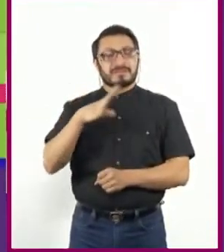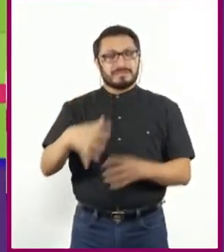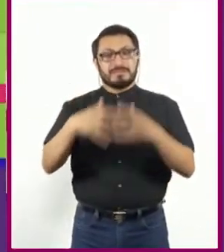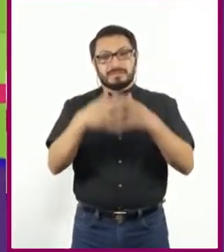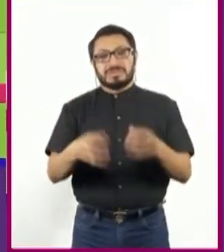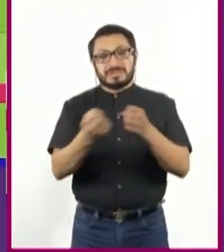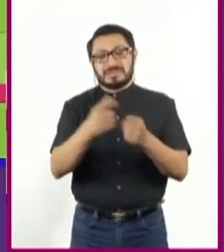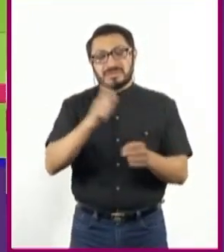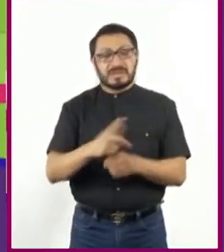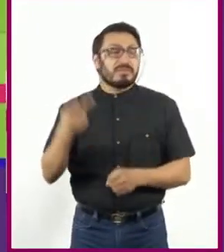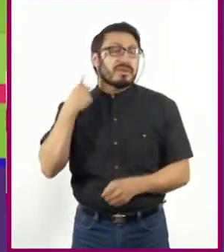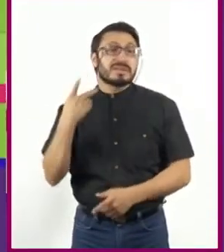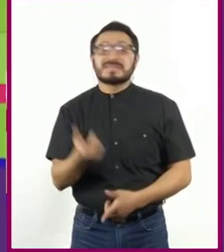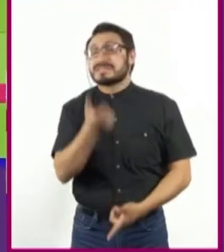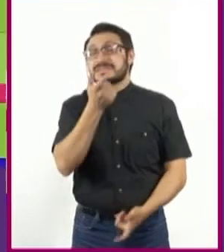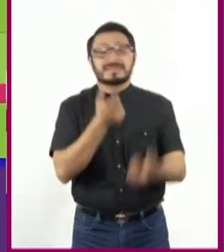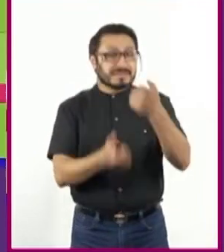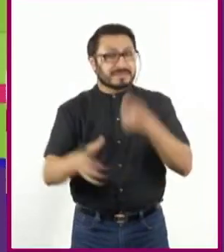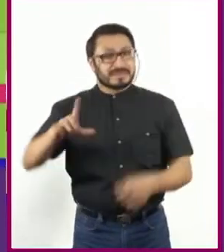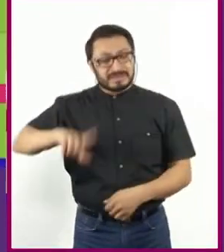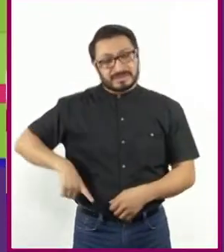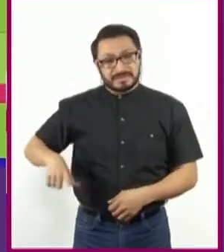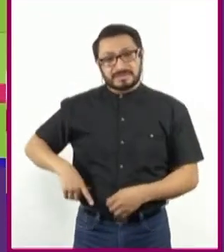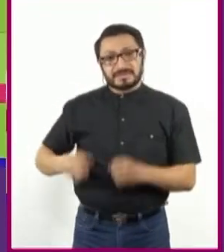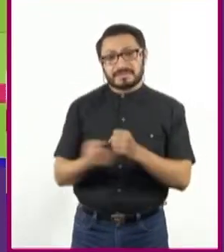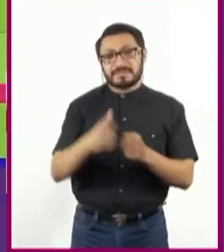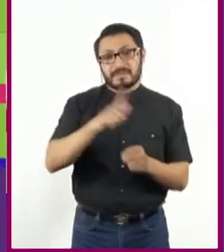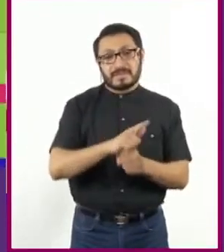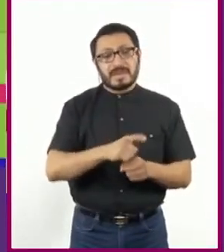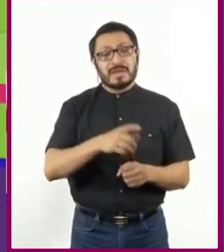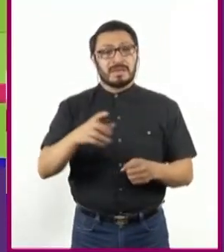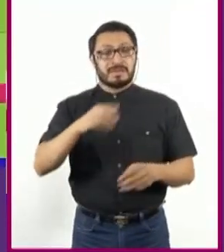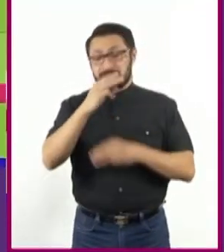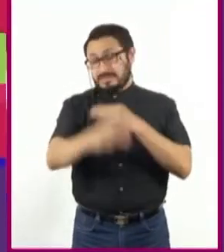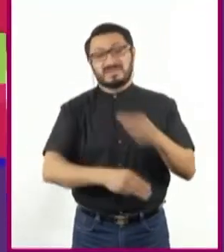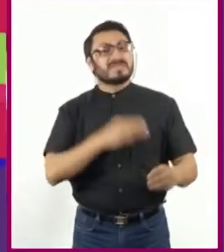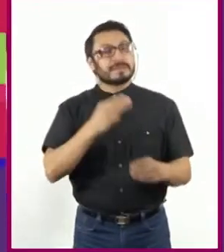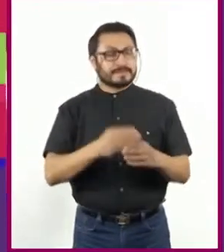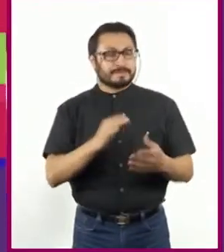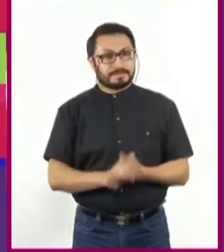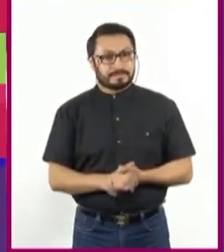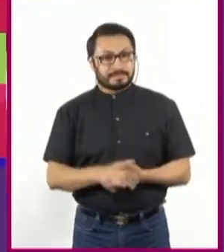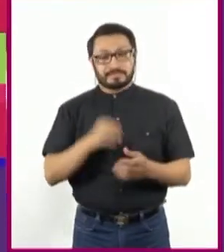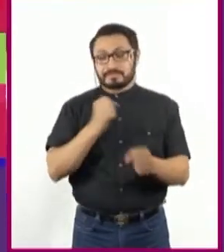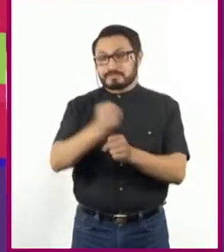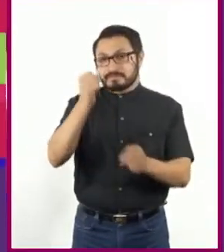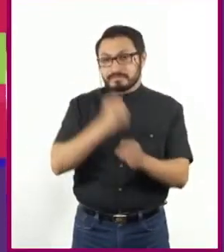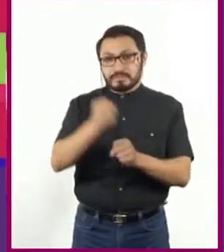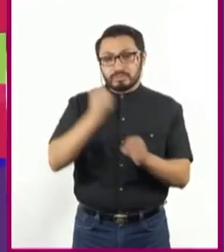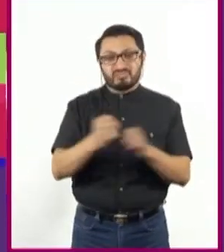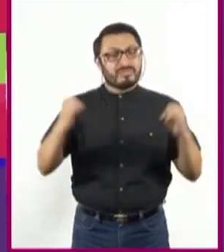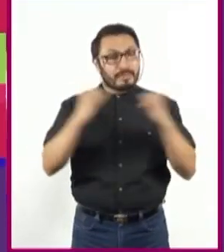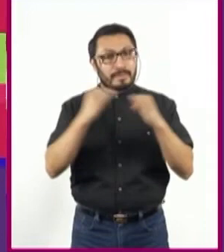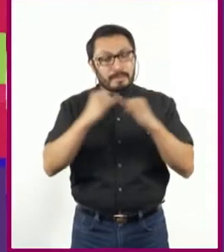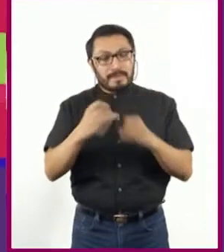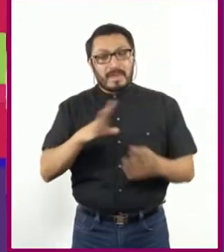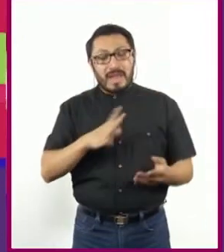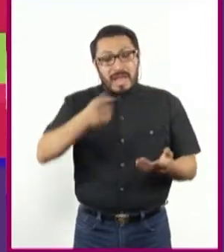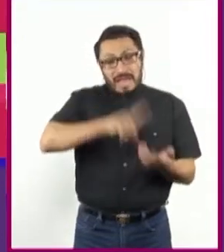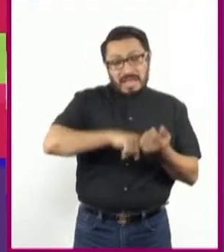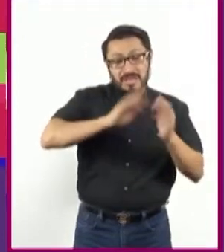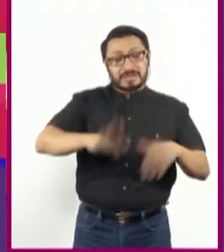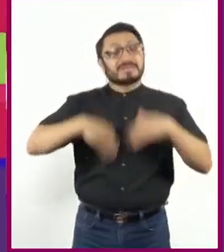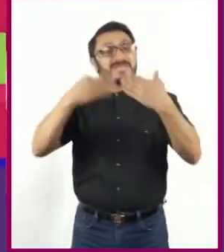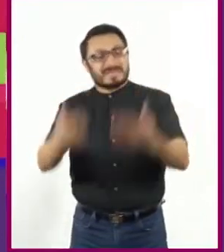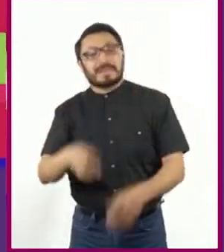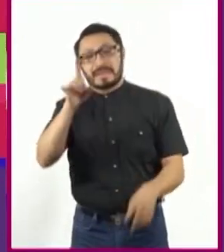sociales, políticos y económicos que gobiernan las sociedades en los estados o en el mundo. La violencia estructural se divide en interna y externa,